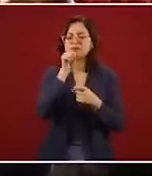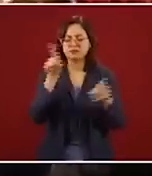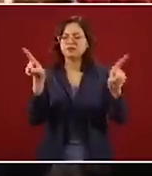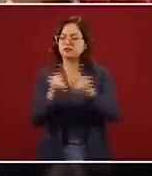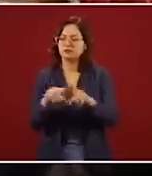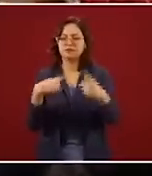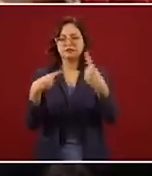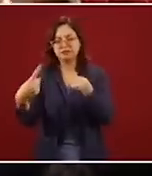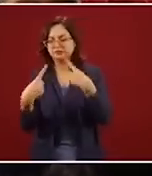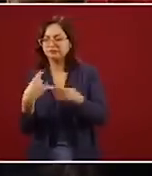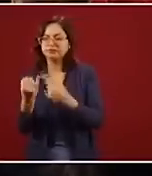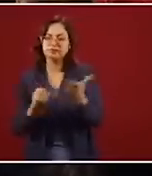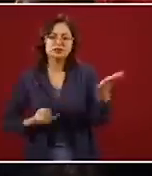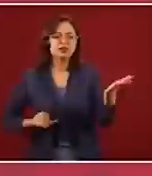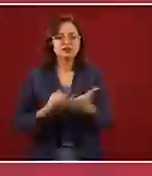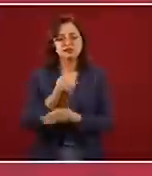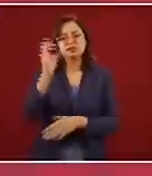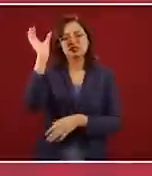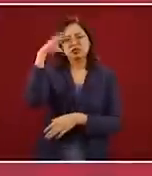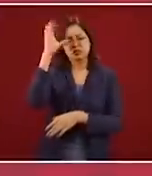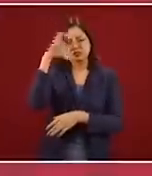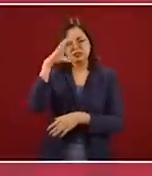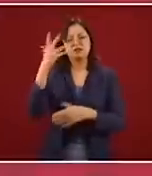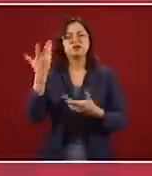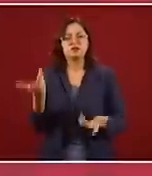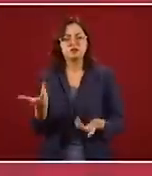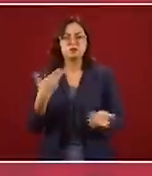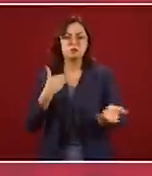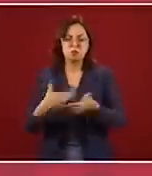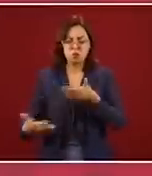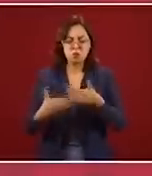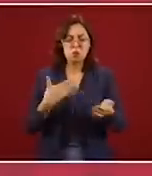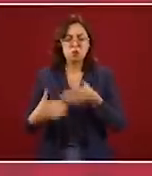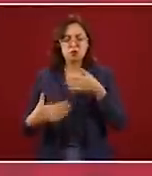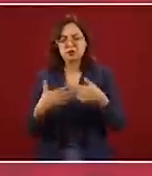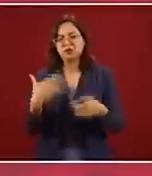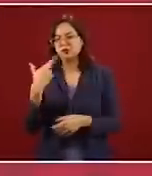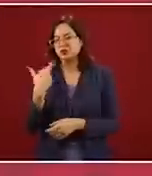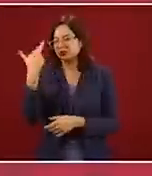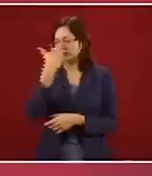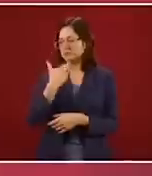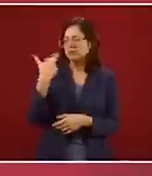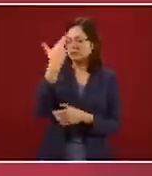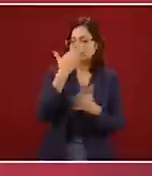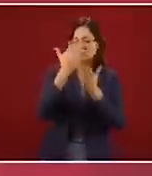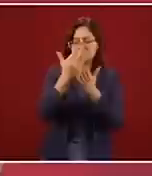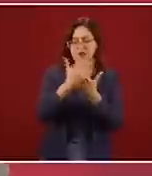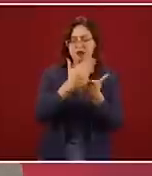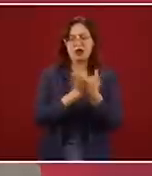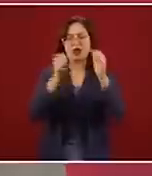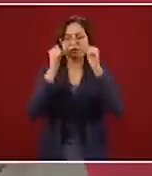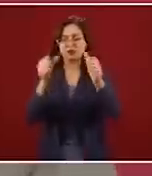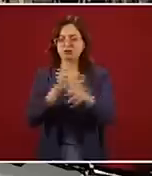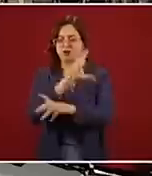que hoy tenemos desde el punto de vista técnico y científico de modernizar y revisar los protocolos de atención en